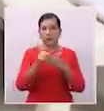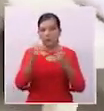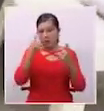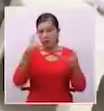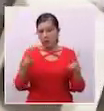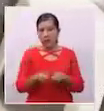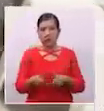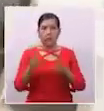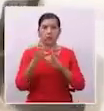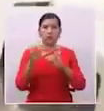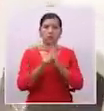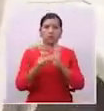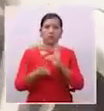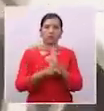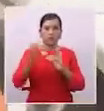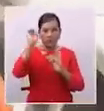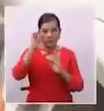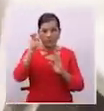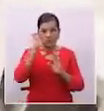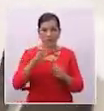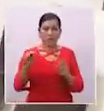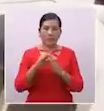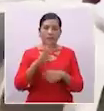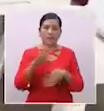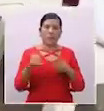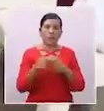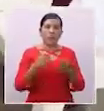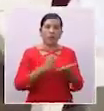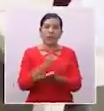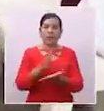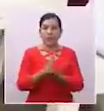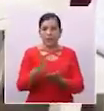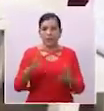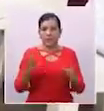la Constitución Política del Estado y la Convención sobre Derechos del Niño,